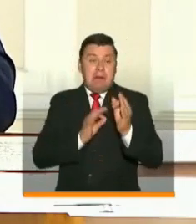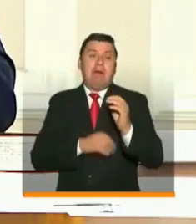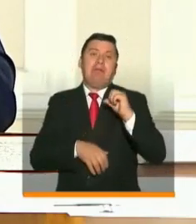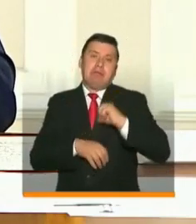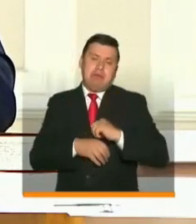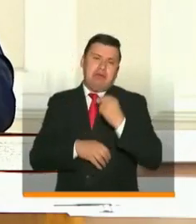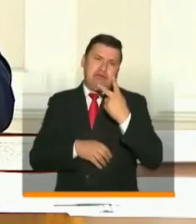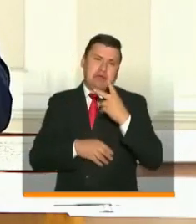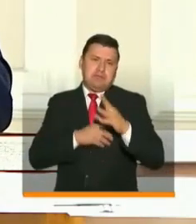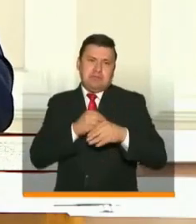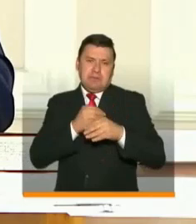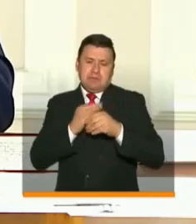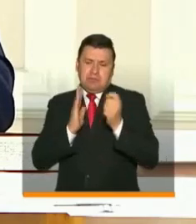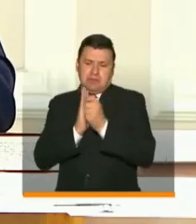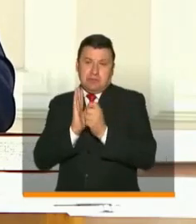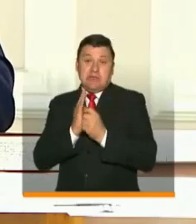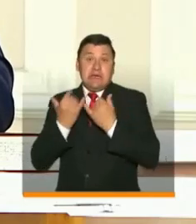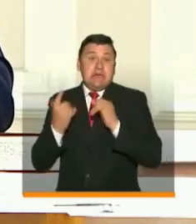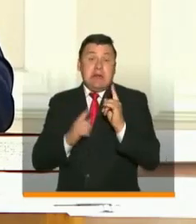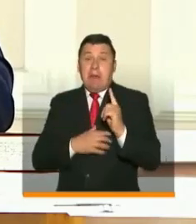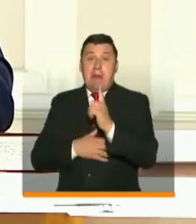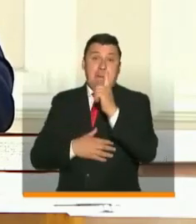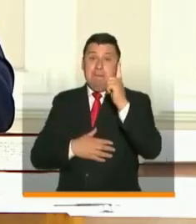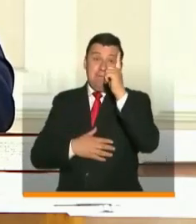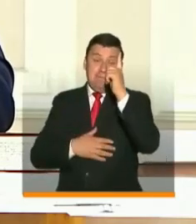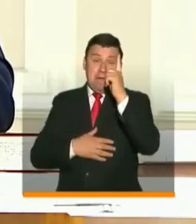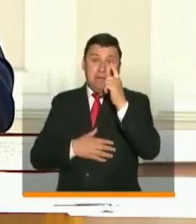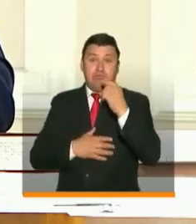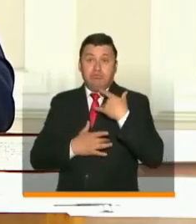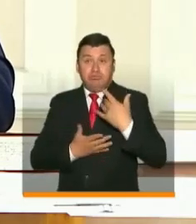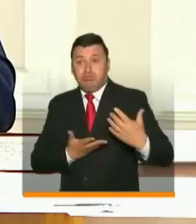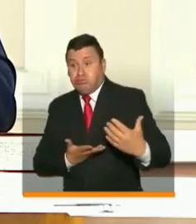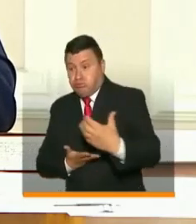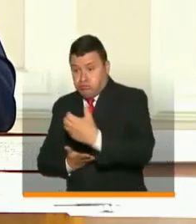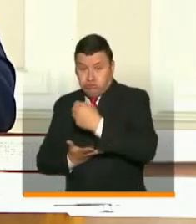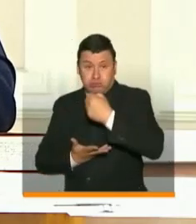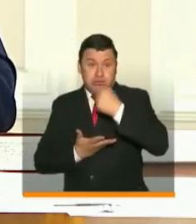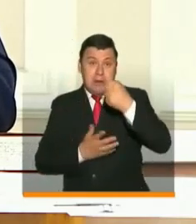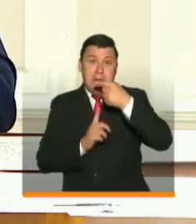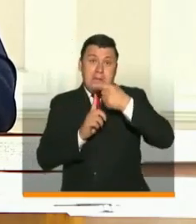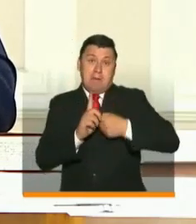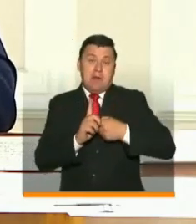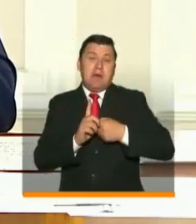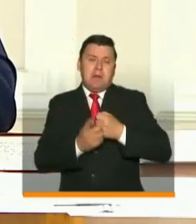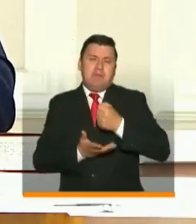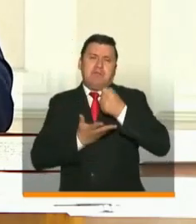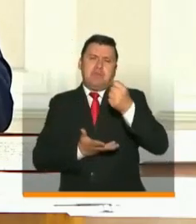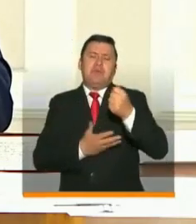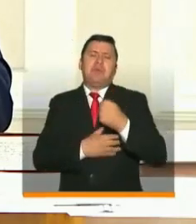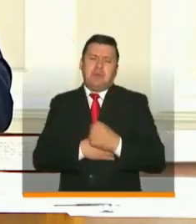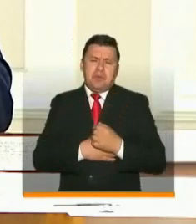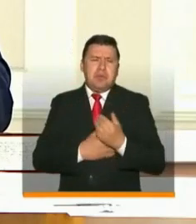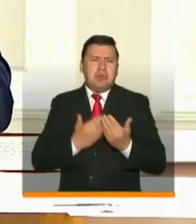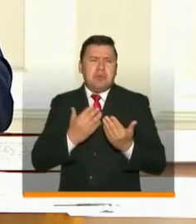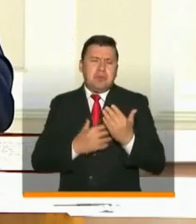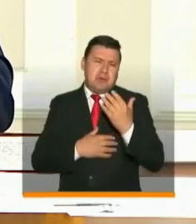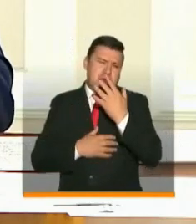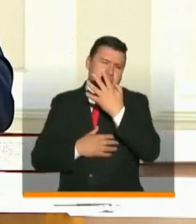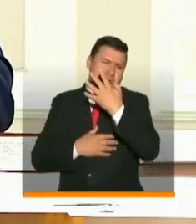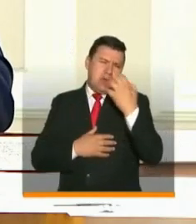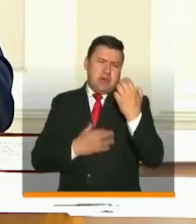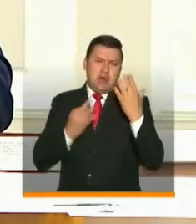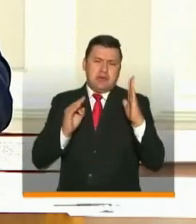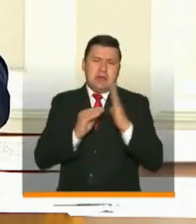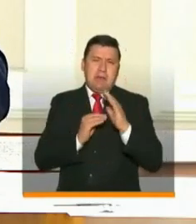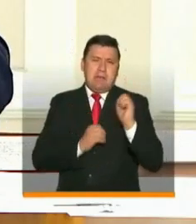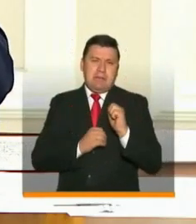tendrían los dos acumulados, y los que lleguen por primera vez a ingreso solidario en este mes recibirán el equivalente a